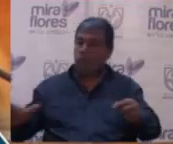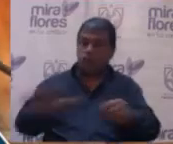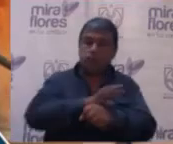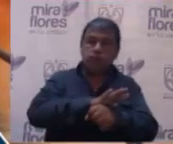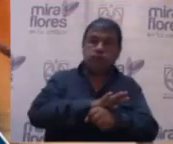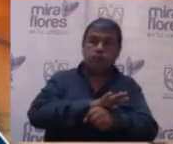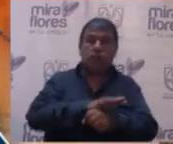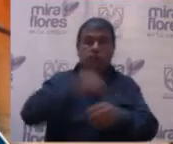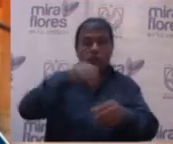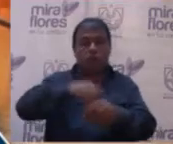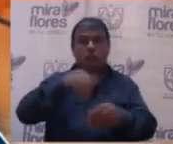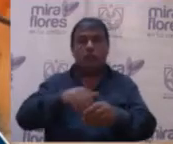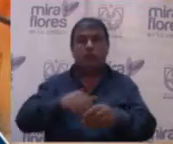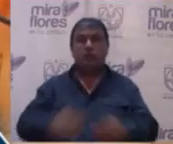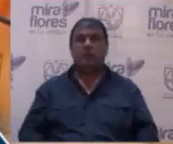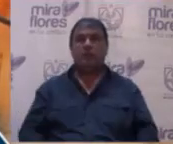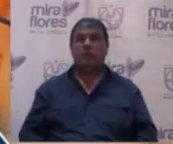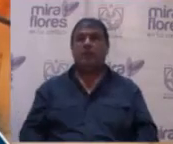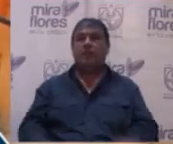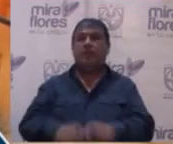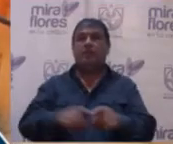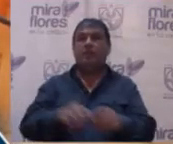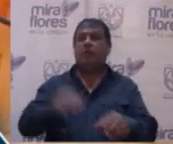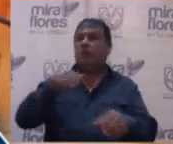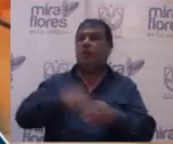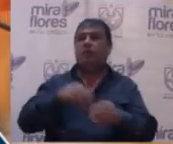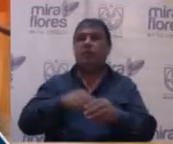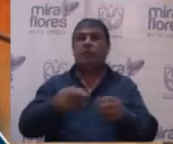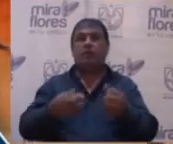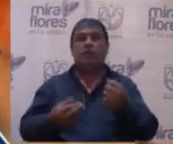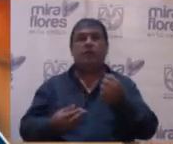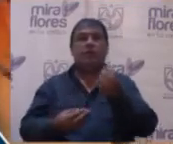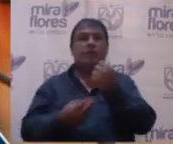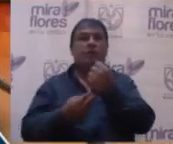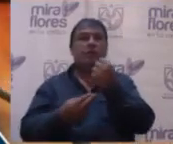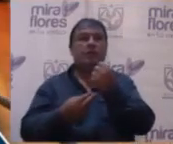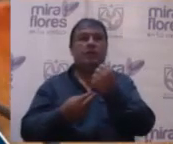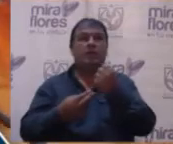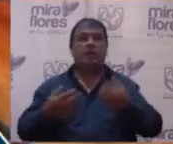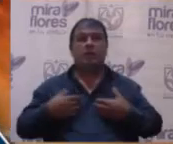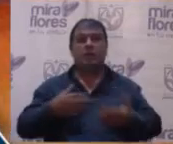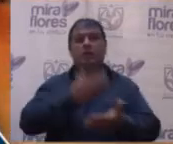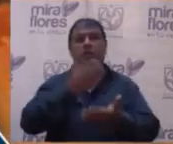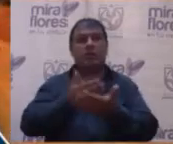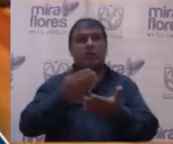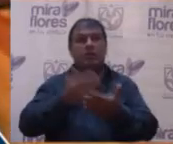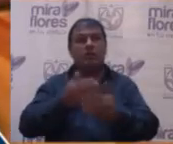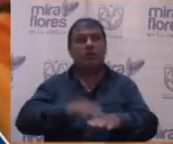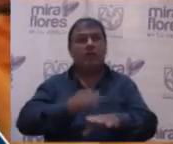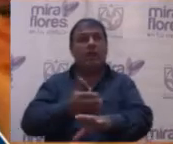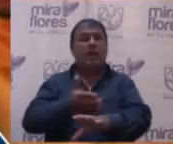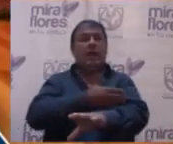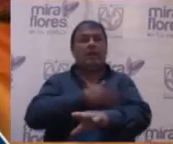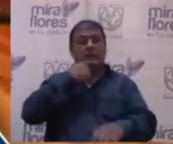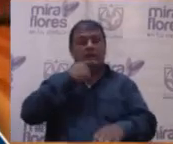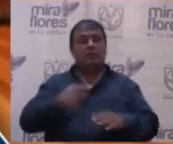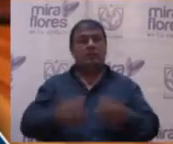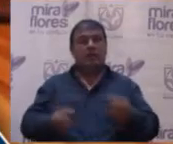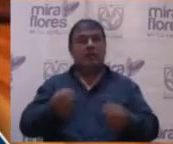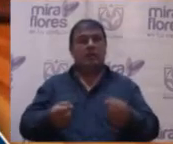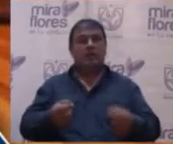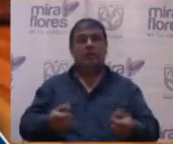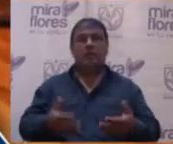votos. También con el voto de la regidora, que ha tenido un inconveniente, nos ha anunciado de transporte,